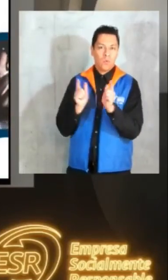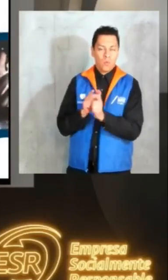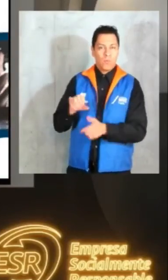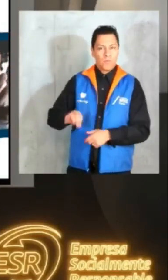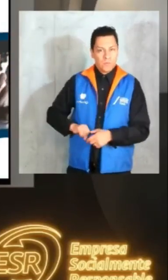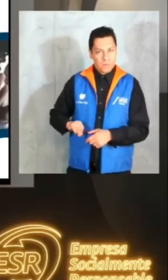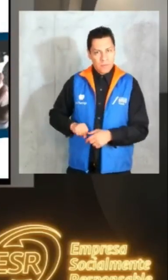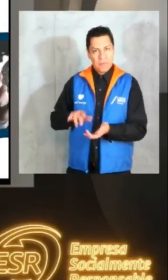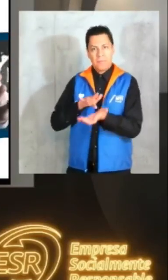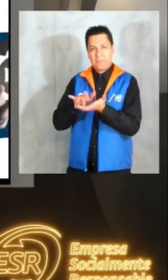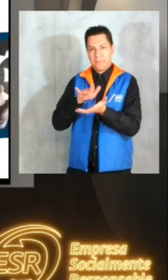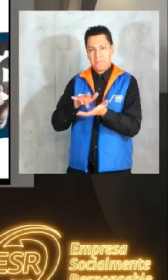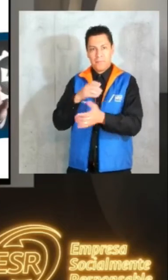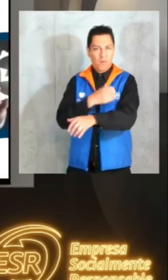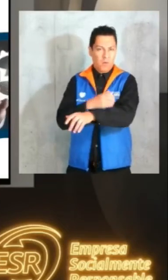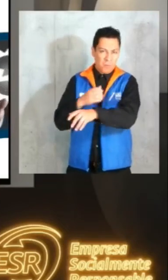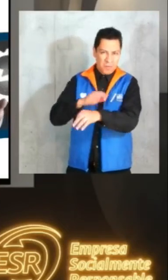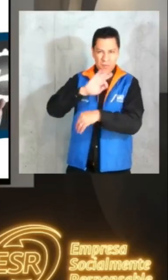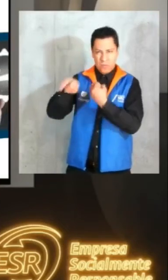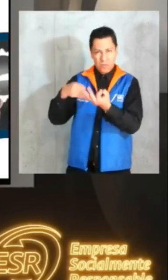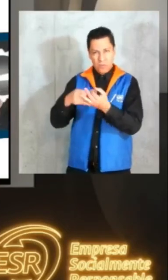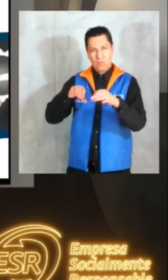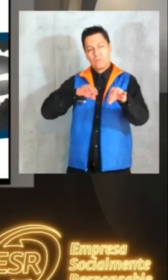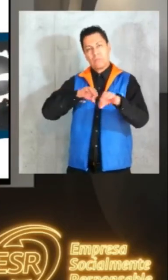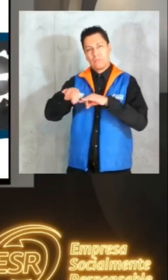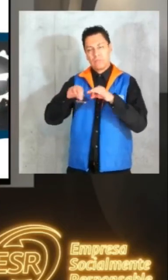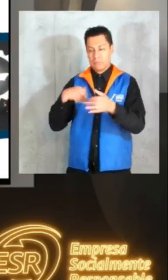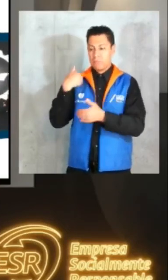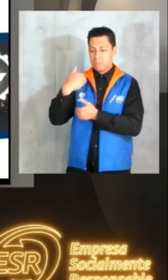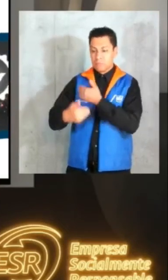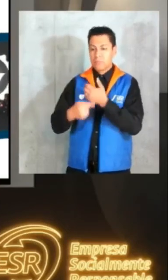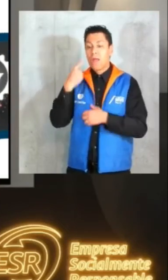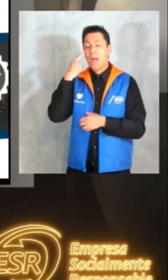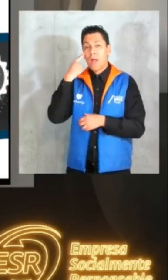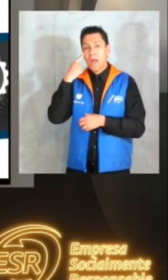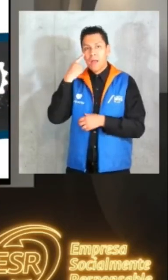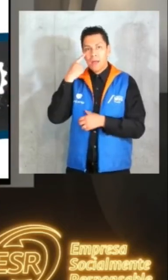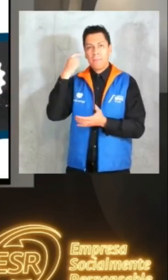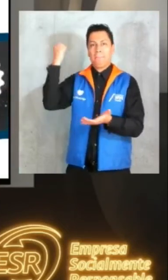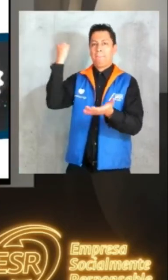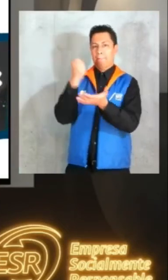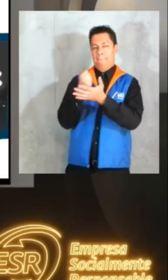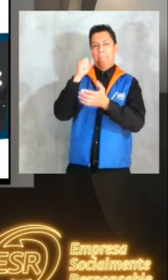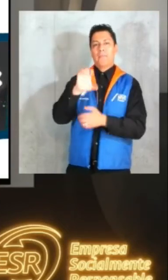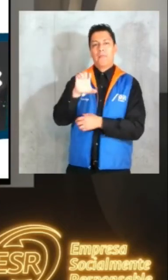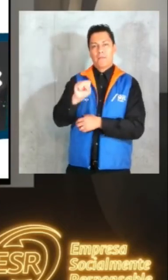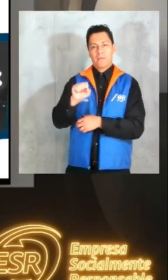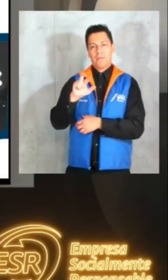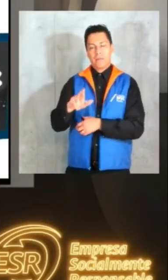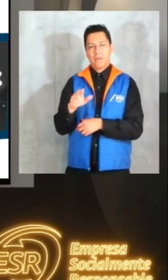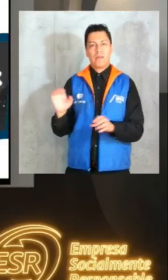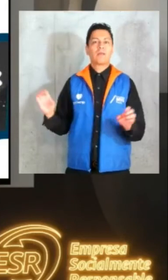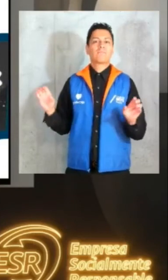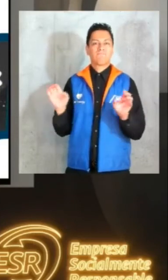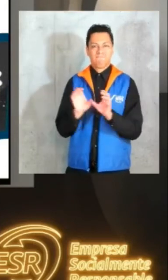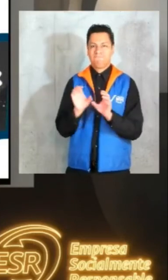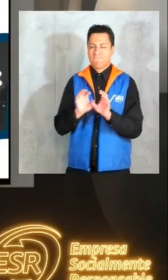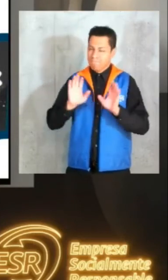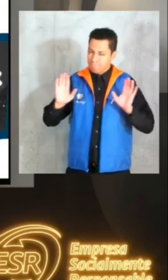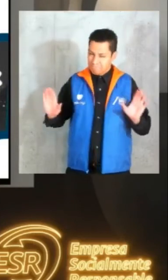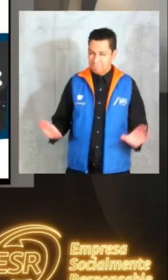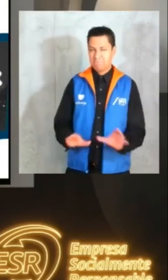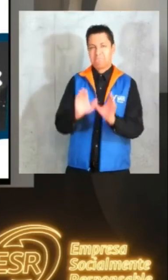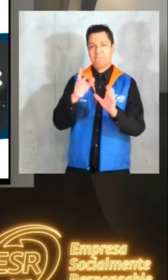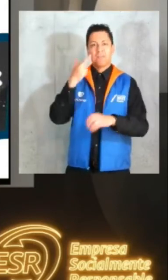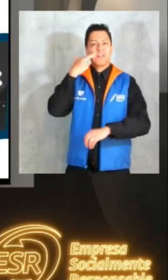interés. Muchísimas felicidades a todos los que llevaron el proceso para la obtención del distintivo SR y quienes fomentan la